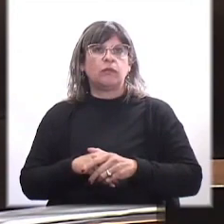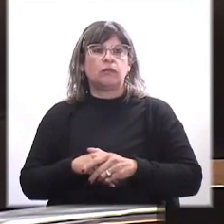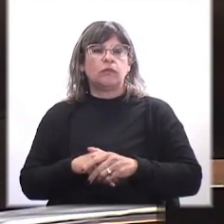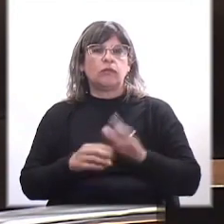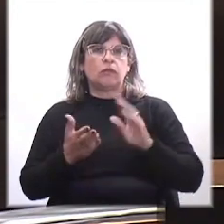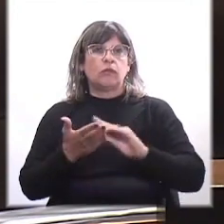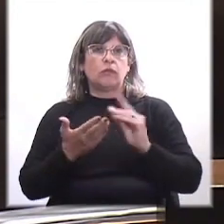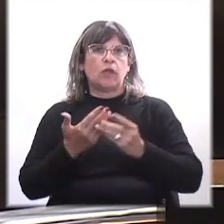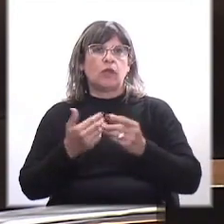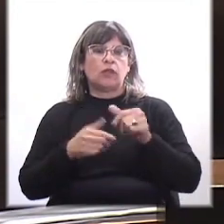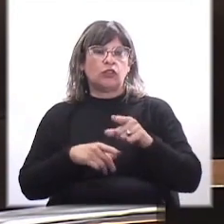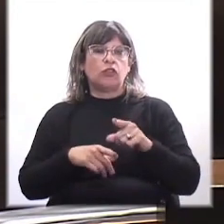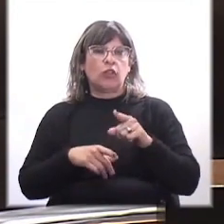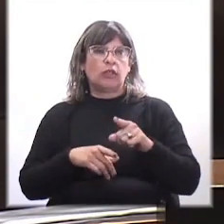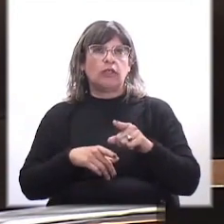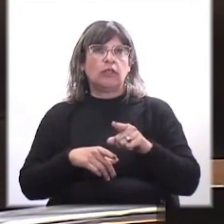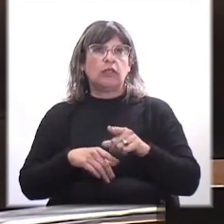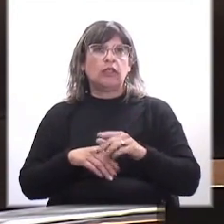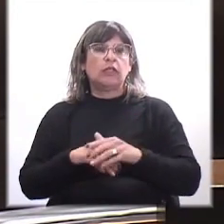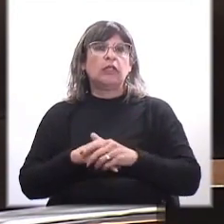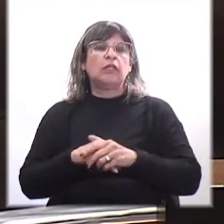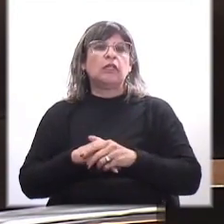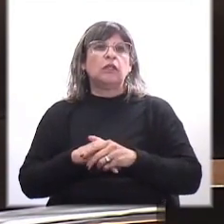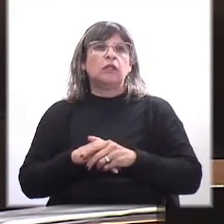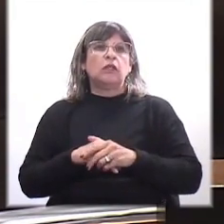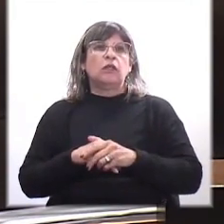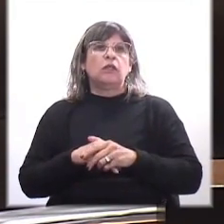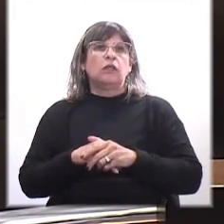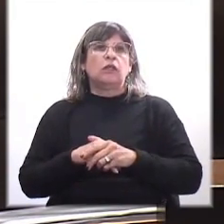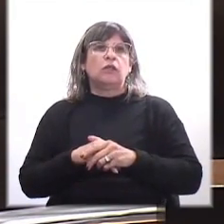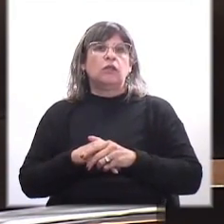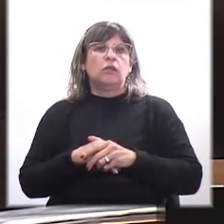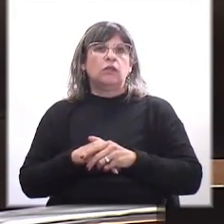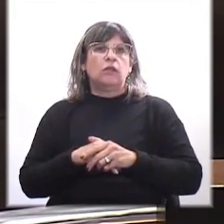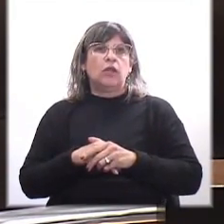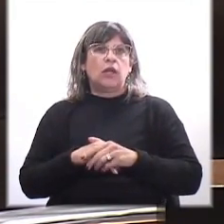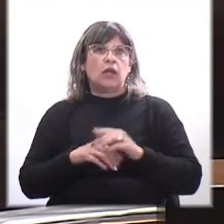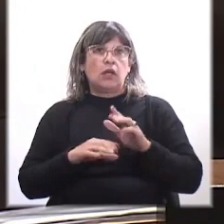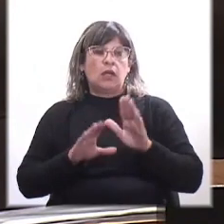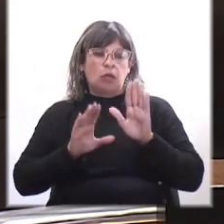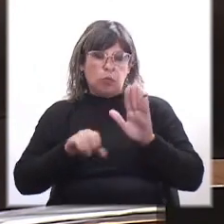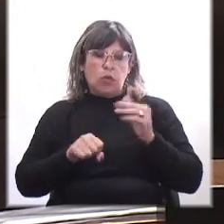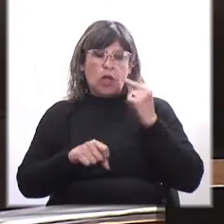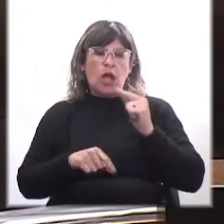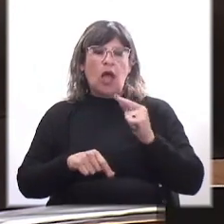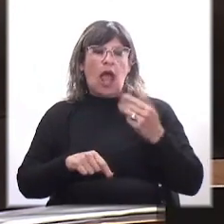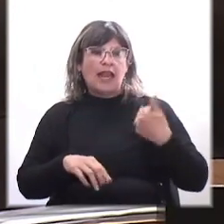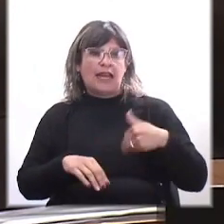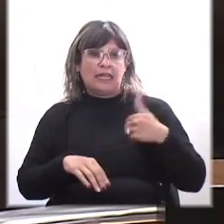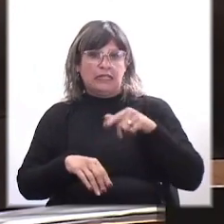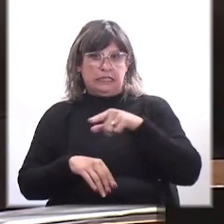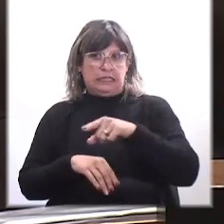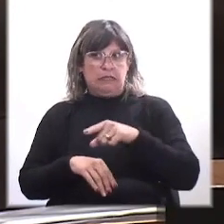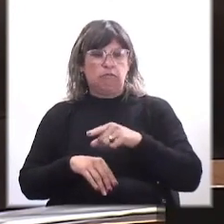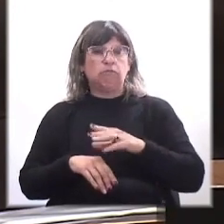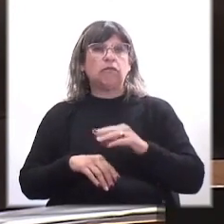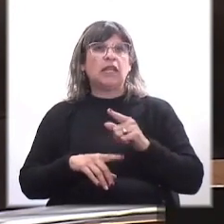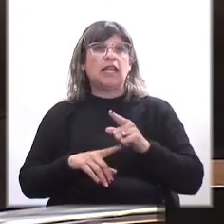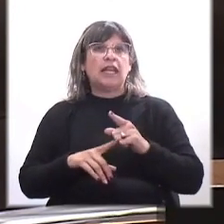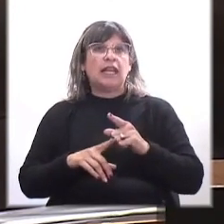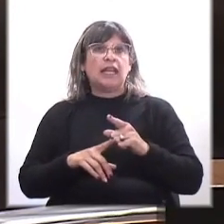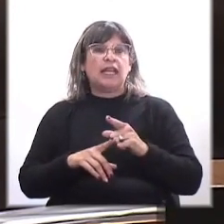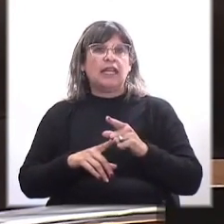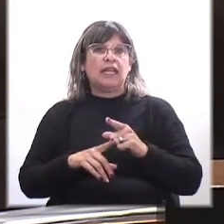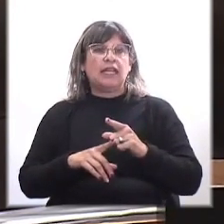El proyecto de regasificación de gas natural licuado compromete a la República Argentina en